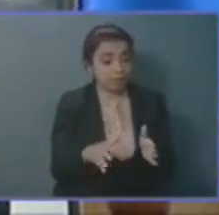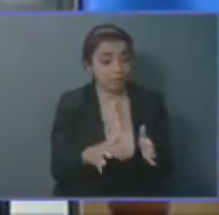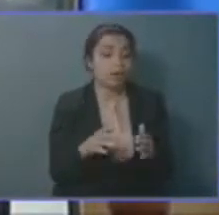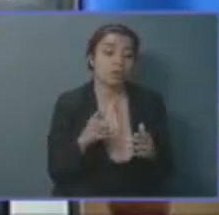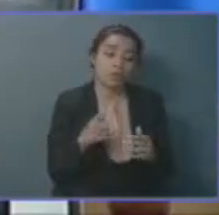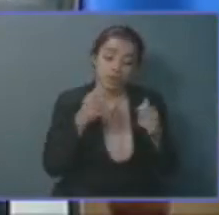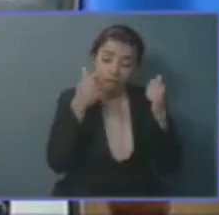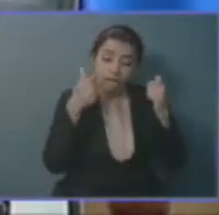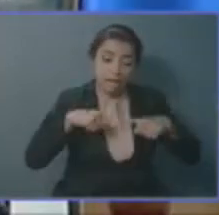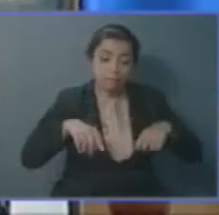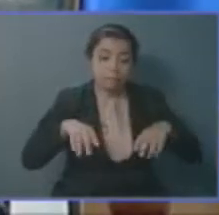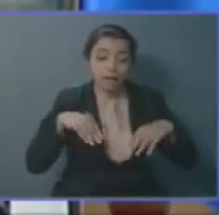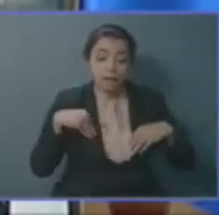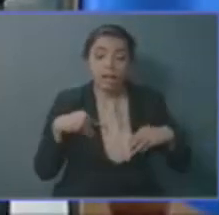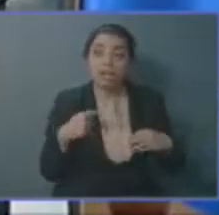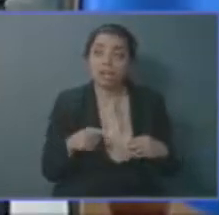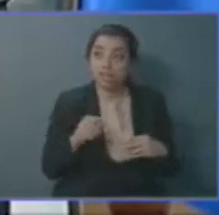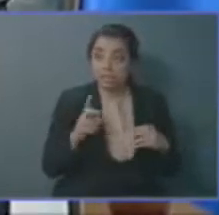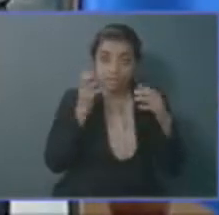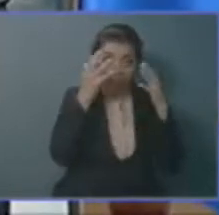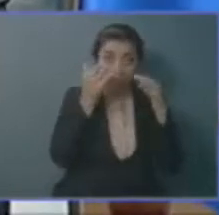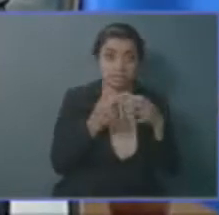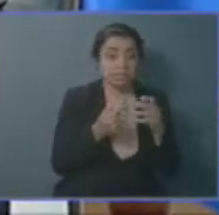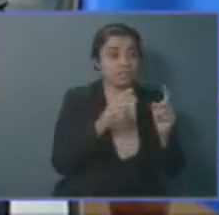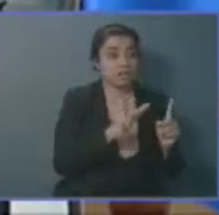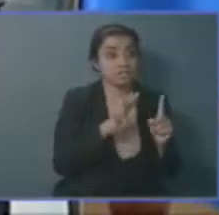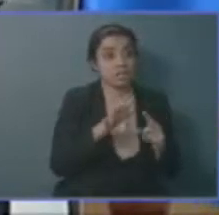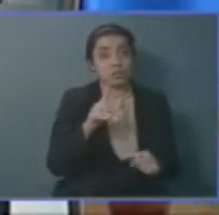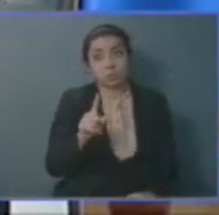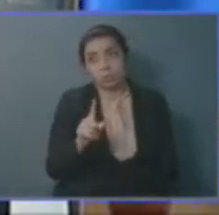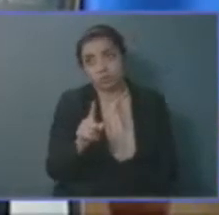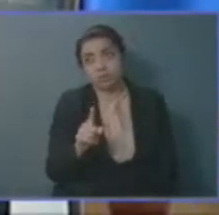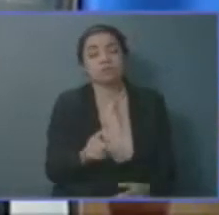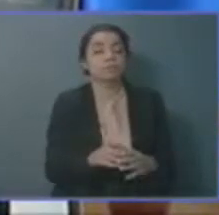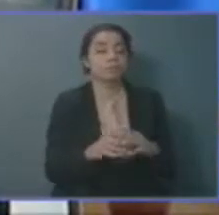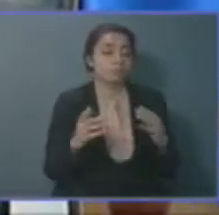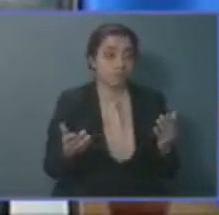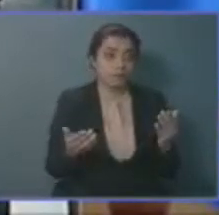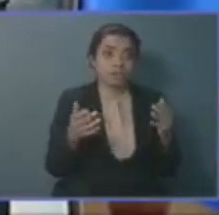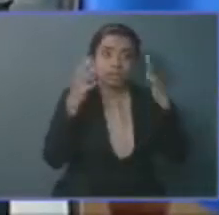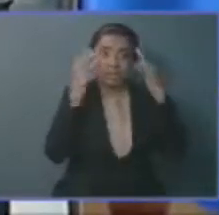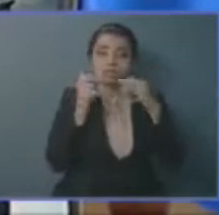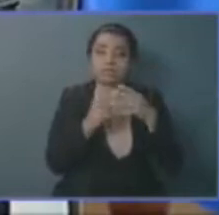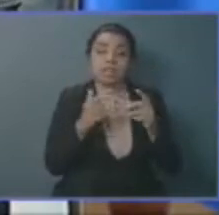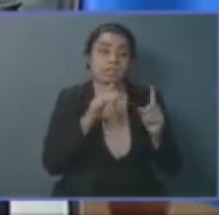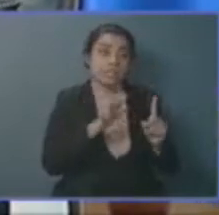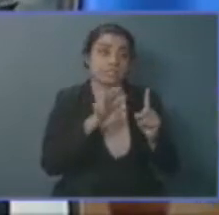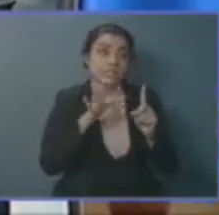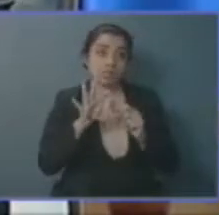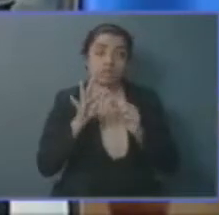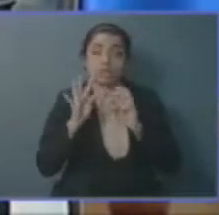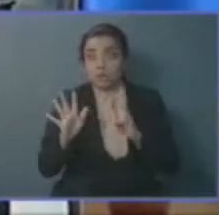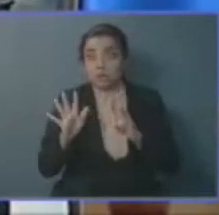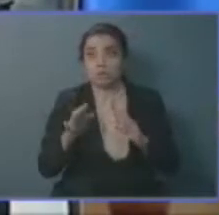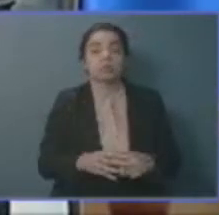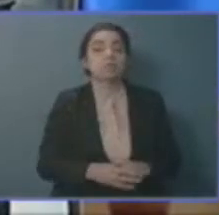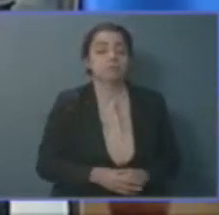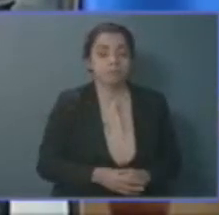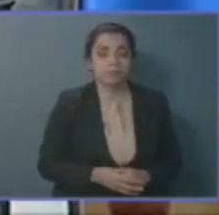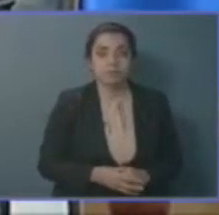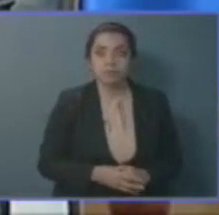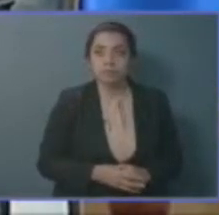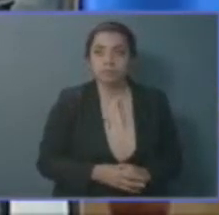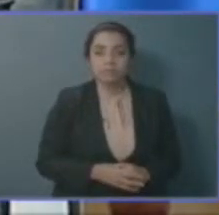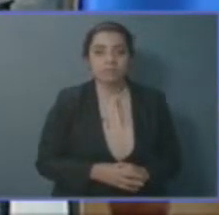aval a lo que es el decreto 661 como espejo del decreto 648.